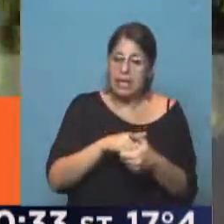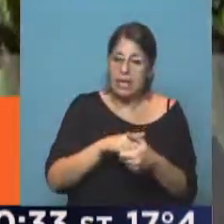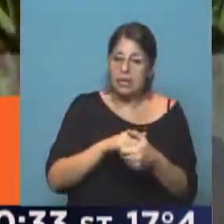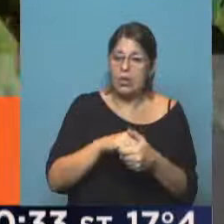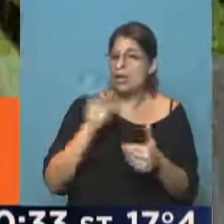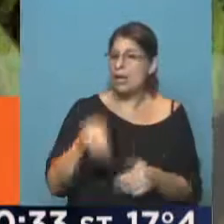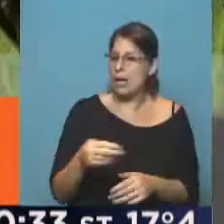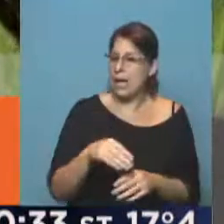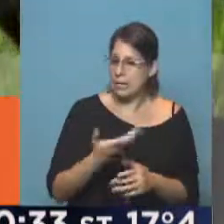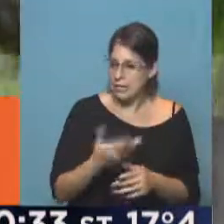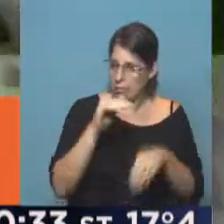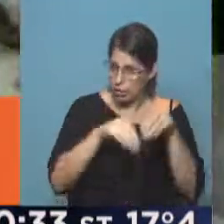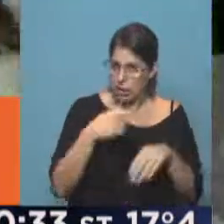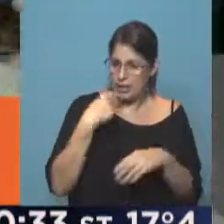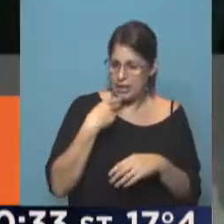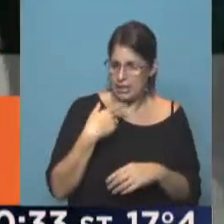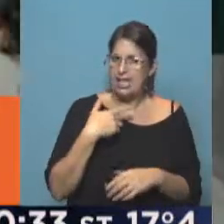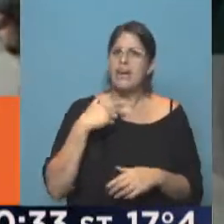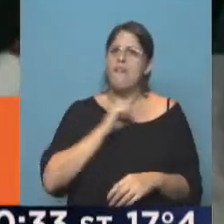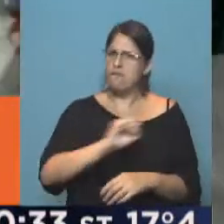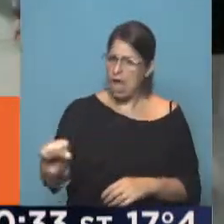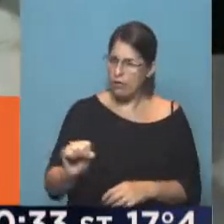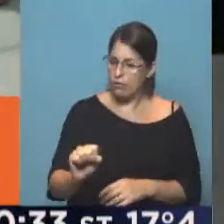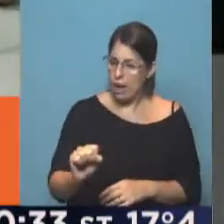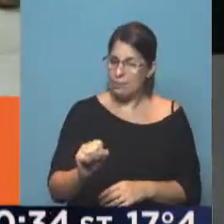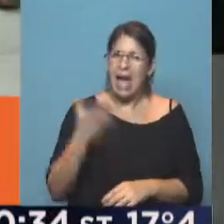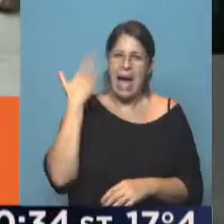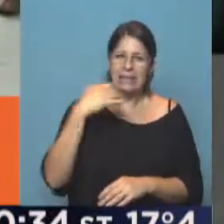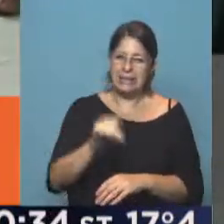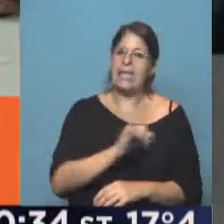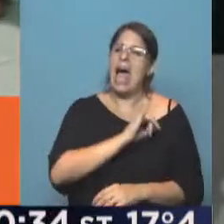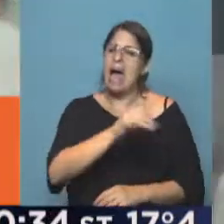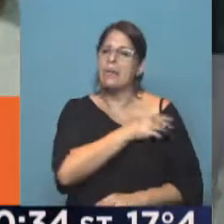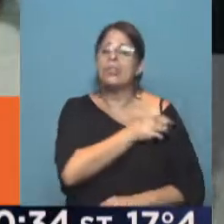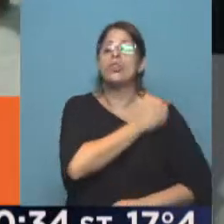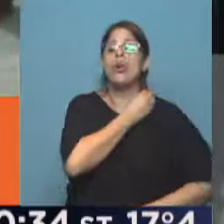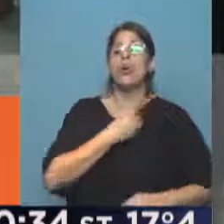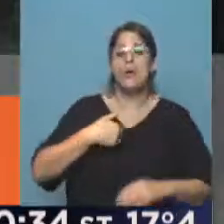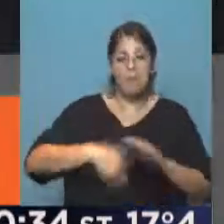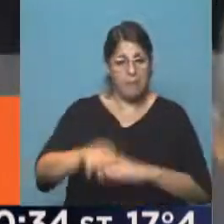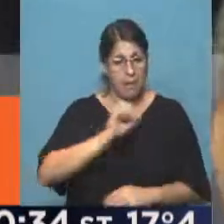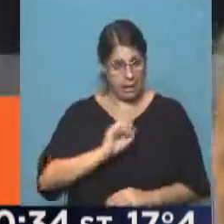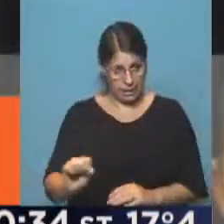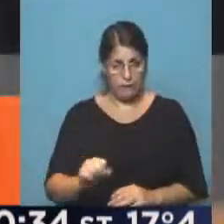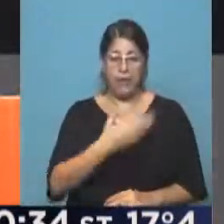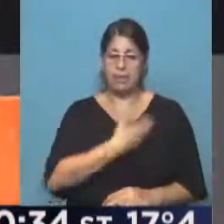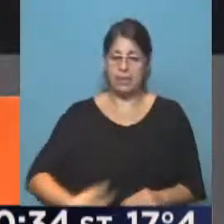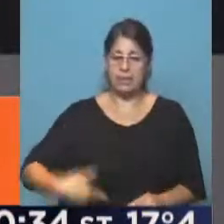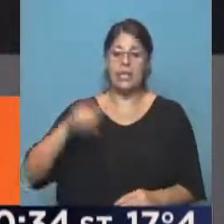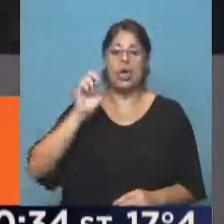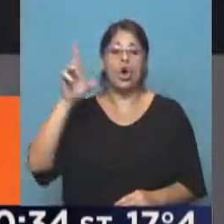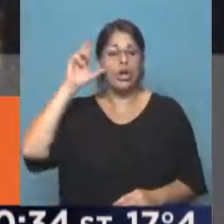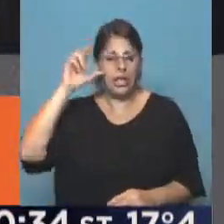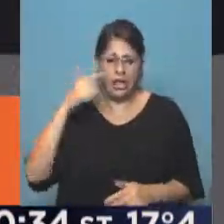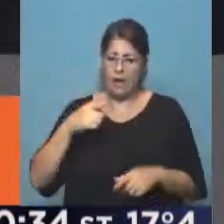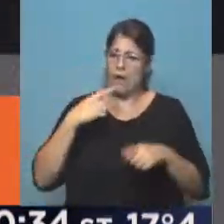y desconoció el resultado, denunciando que hubo fraude, cumpliendo así con la advertencia que había hecho antes de los comicios. El presidente Correa celebró el triunfo